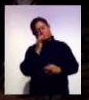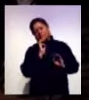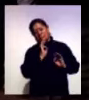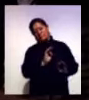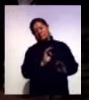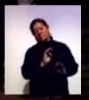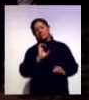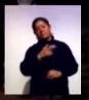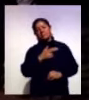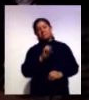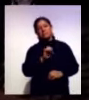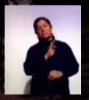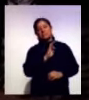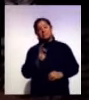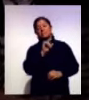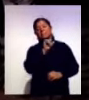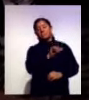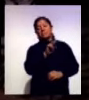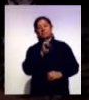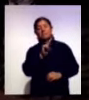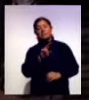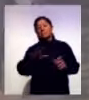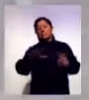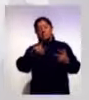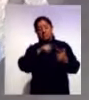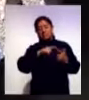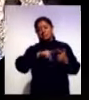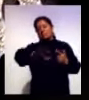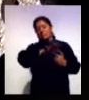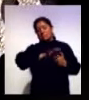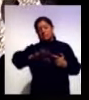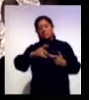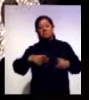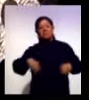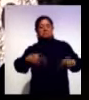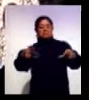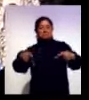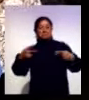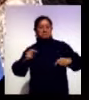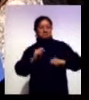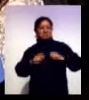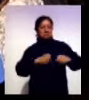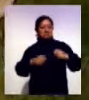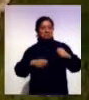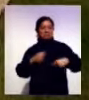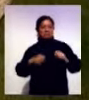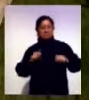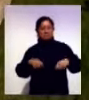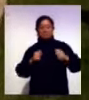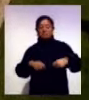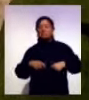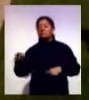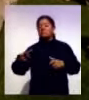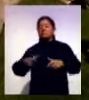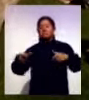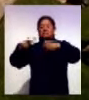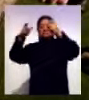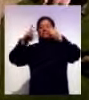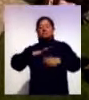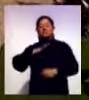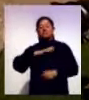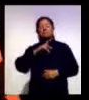chef Ángel Vázquez. Va a haber una zona comercial. De los globos que tendrán hasta 25 metros de diámetro, 4